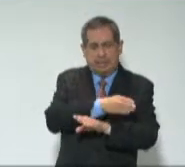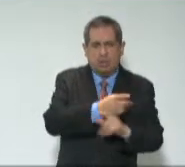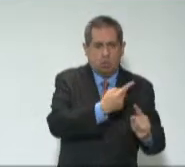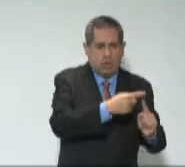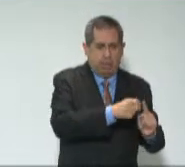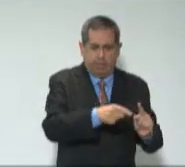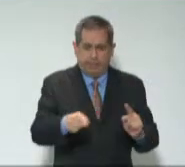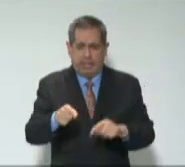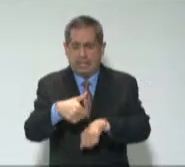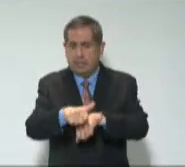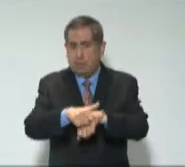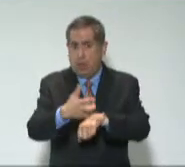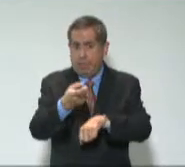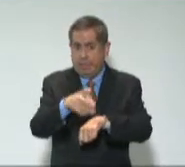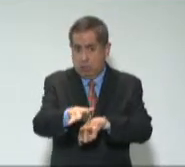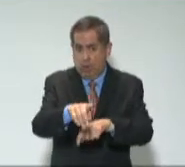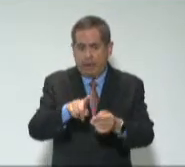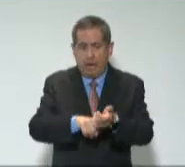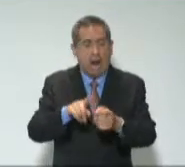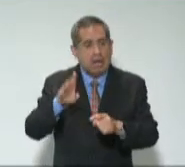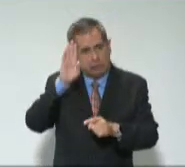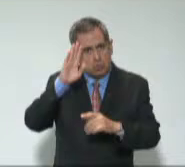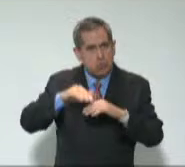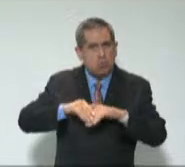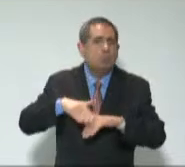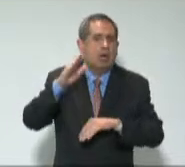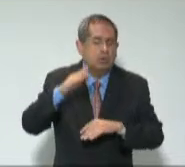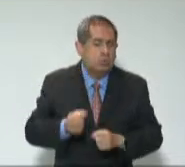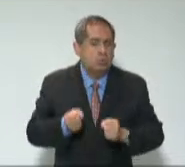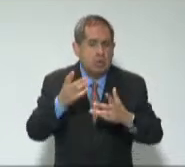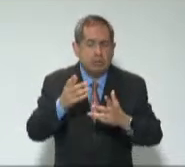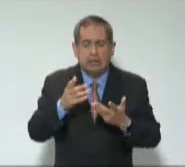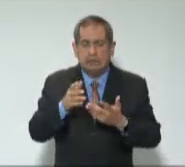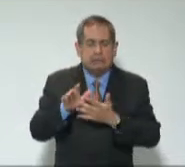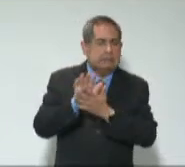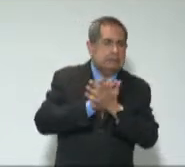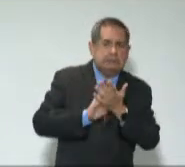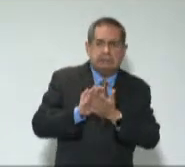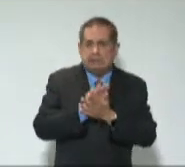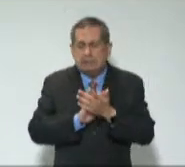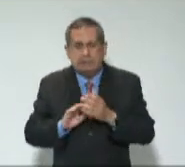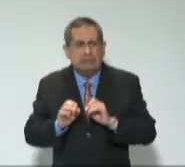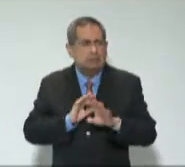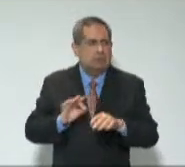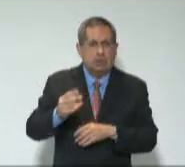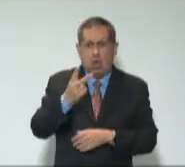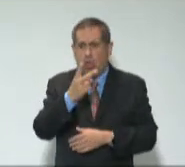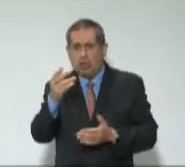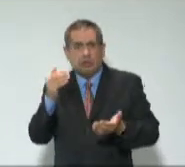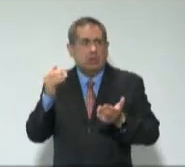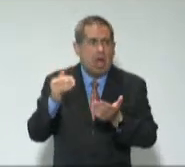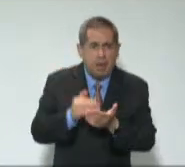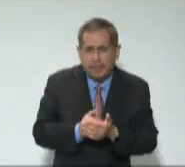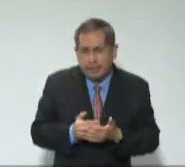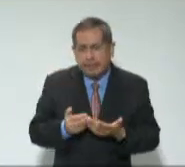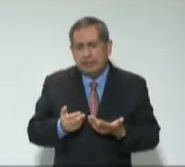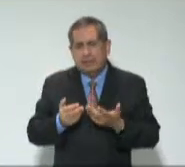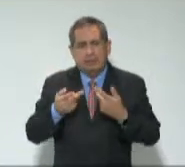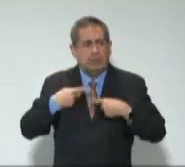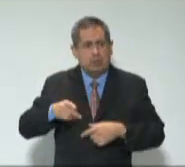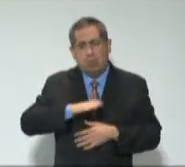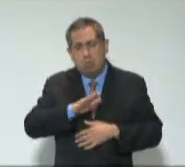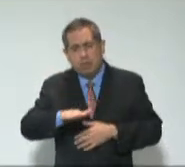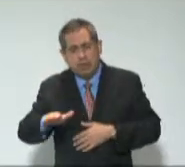número 39 teníamos un exceso de mortalidad todas causas confundidas de cerca de 200,000 eh